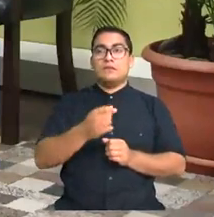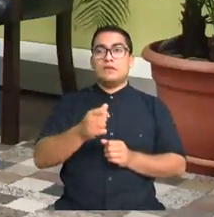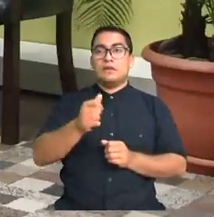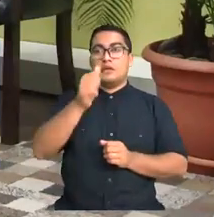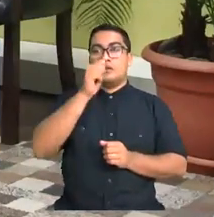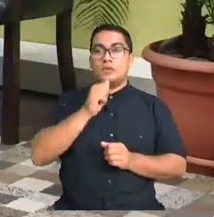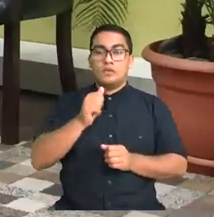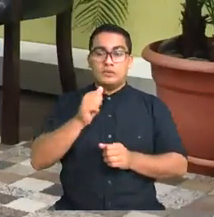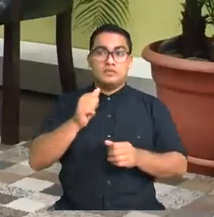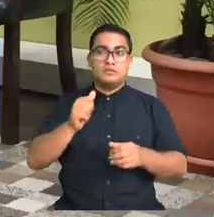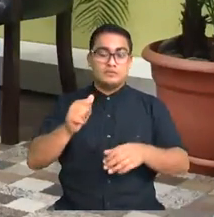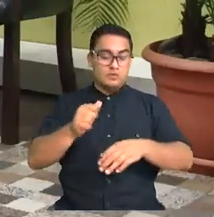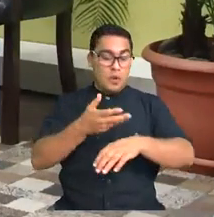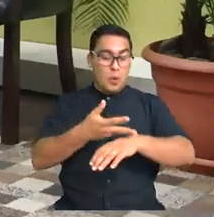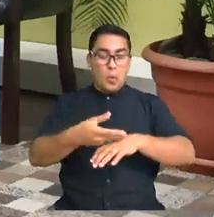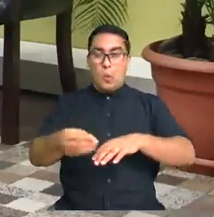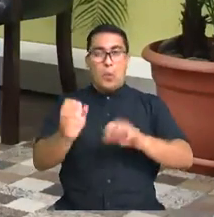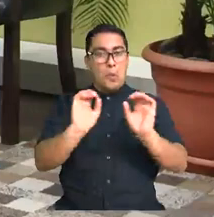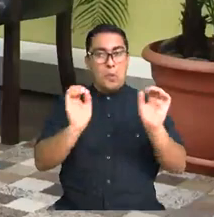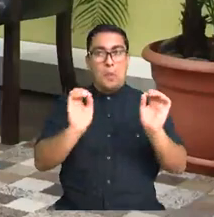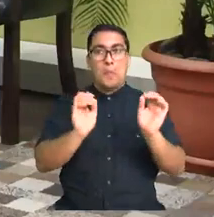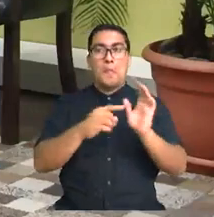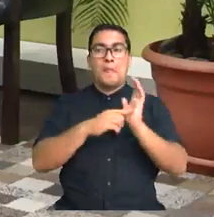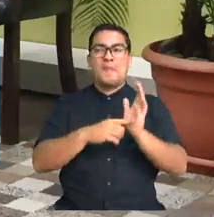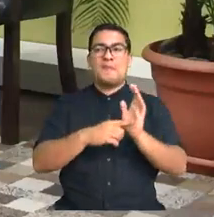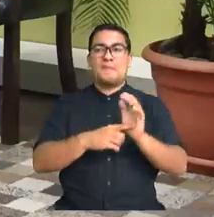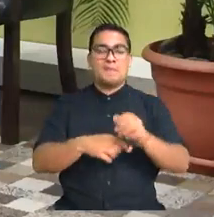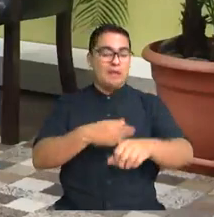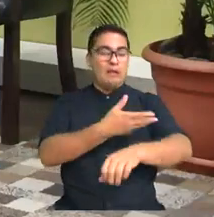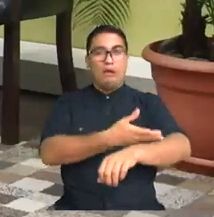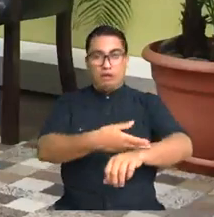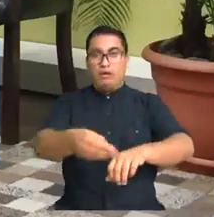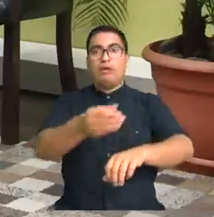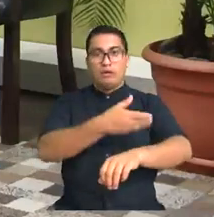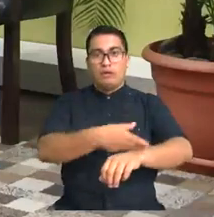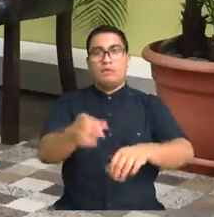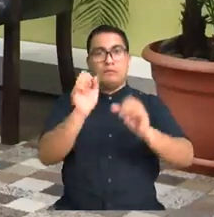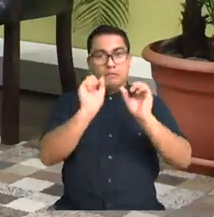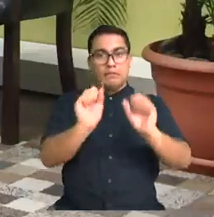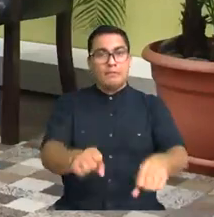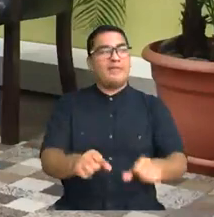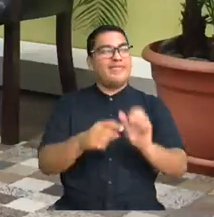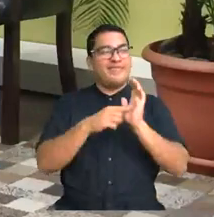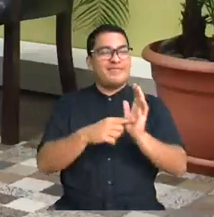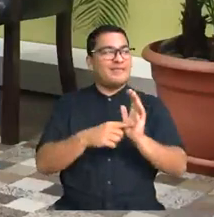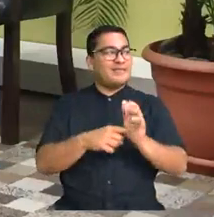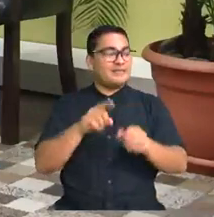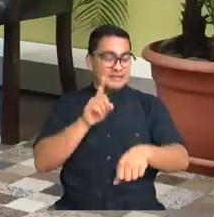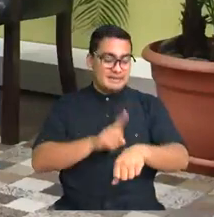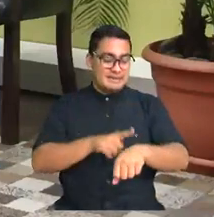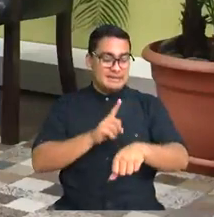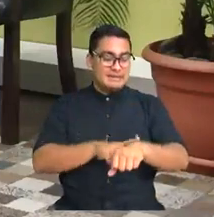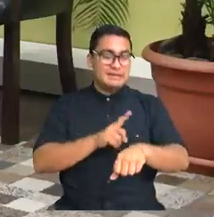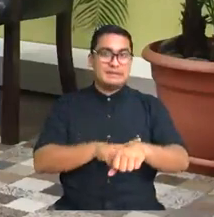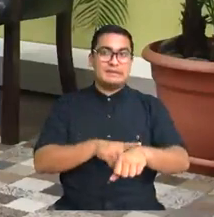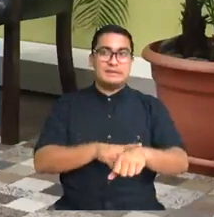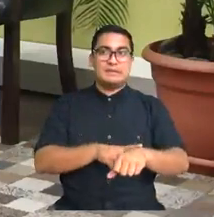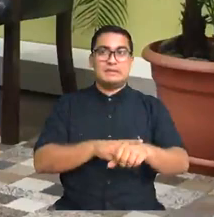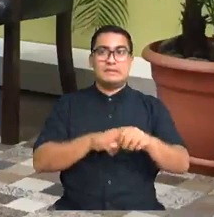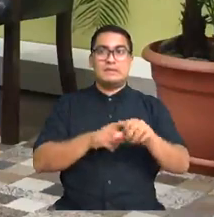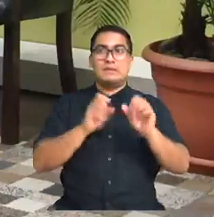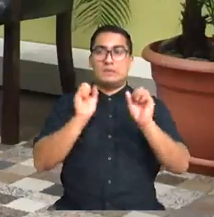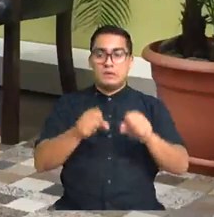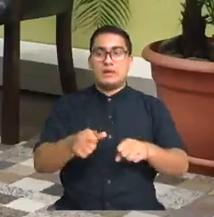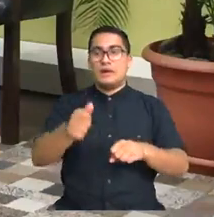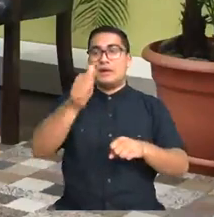pero resistentes al agua no significa de que no se quita del todo, sino de que pasa un periodo de tiempo y que puede estar en el